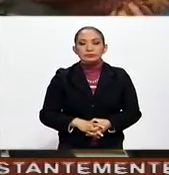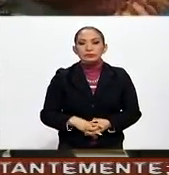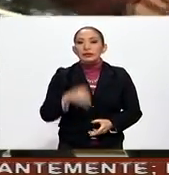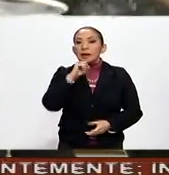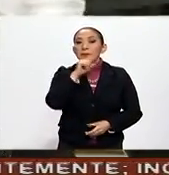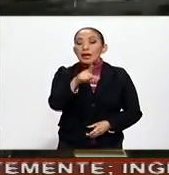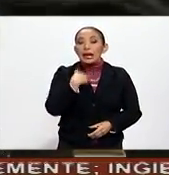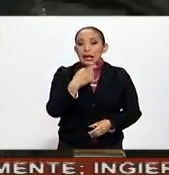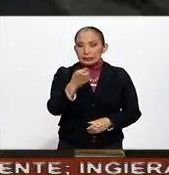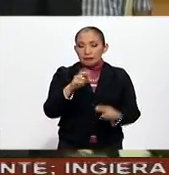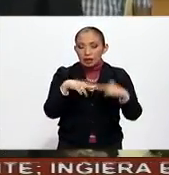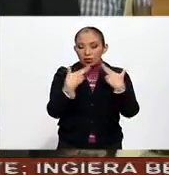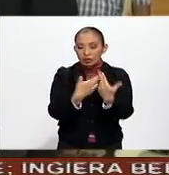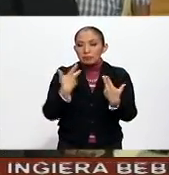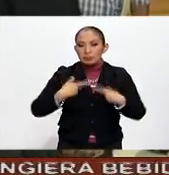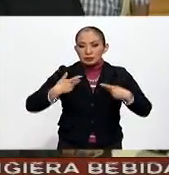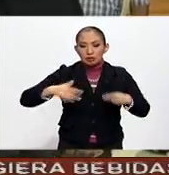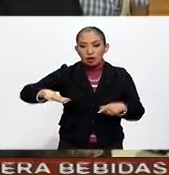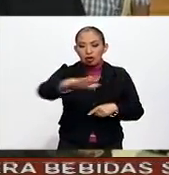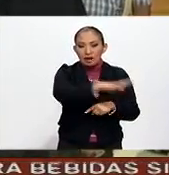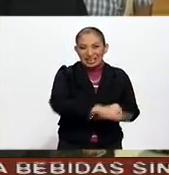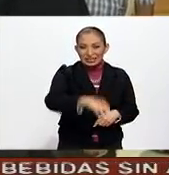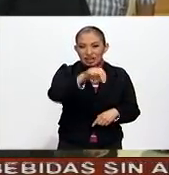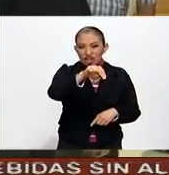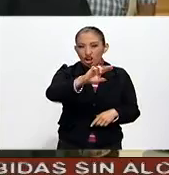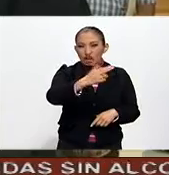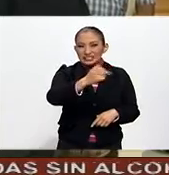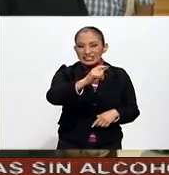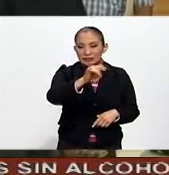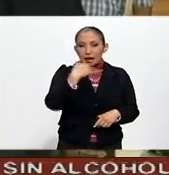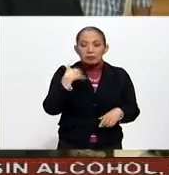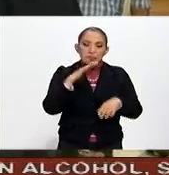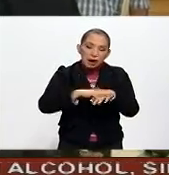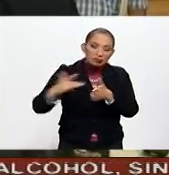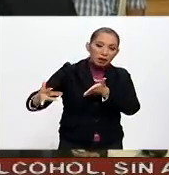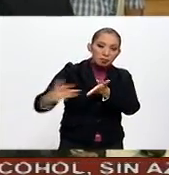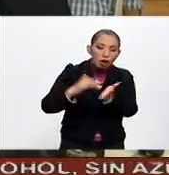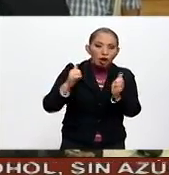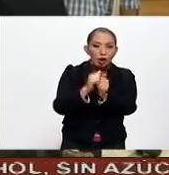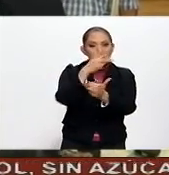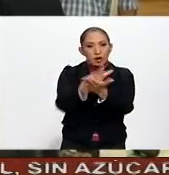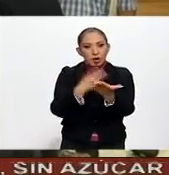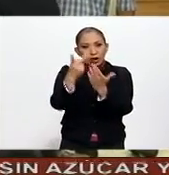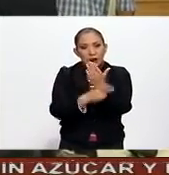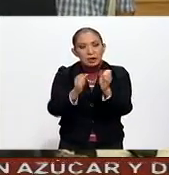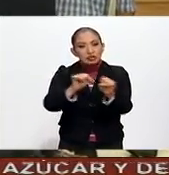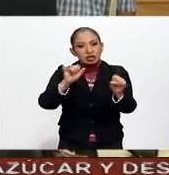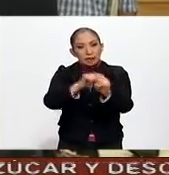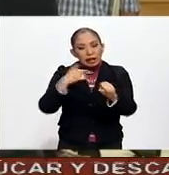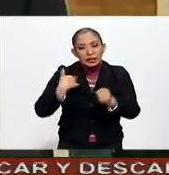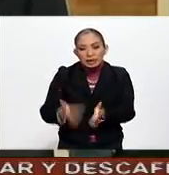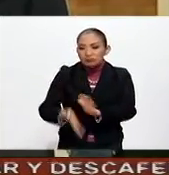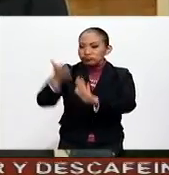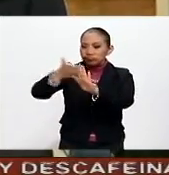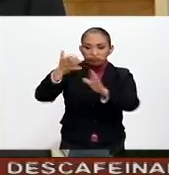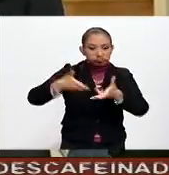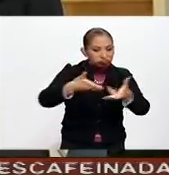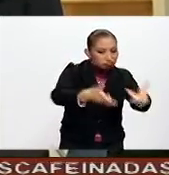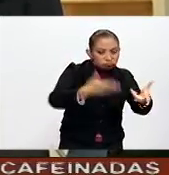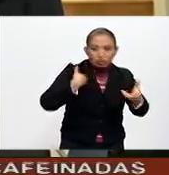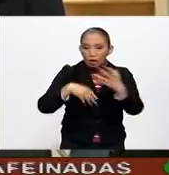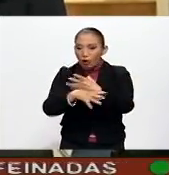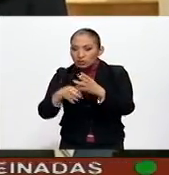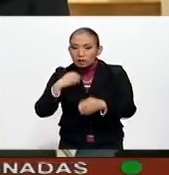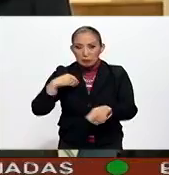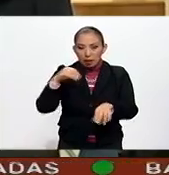También dijo que durante el encuentro los habitantes de Nochistlán solicitaron mayor apoyo a través de programas sociales y de infraestructura, por lo que se